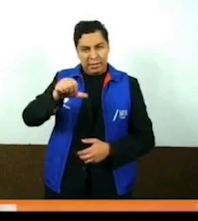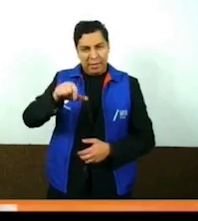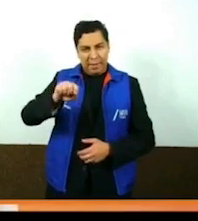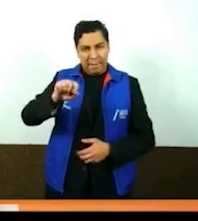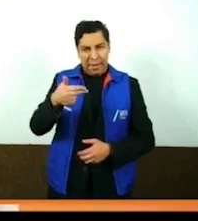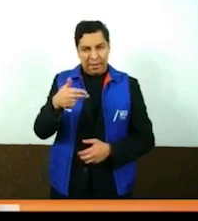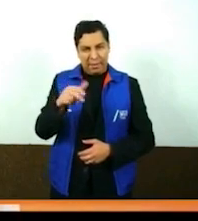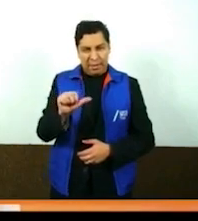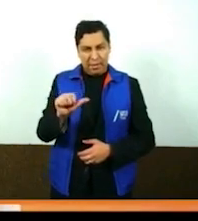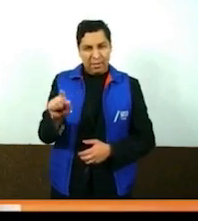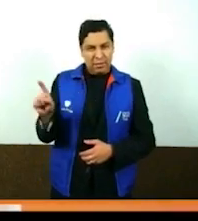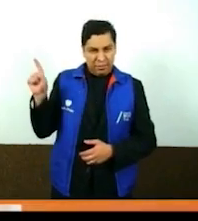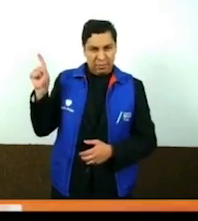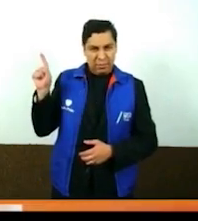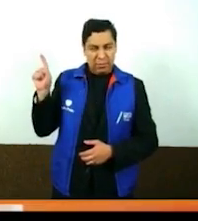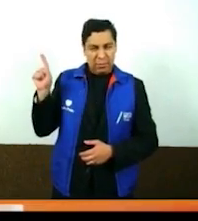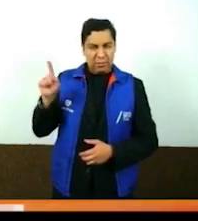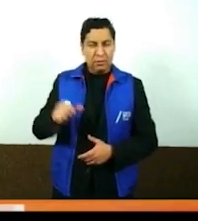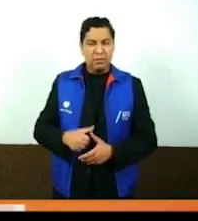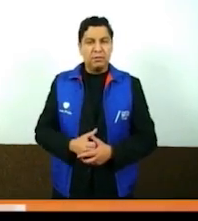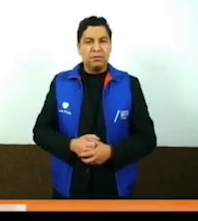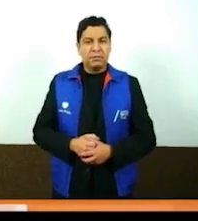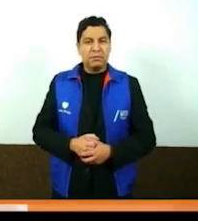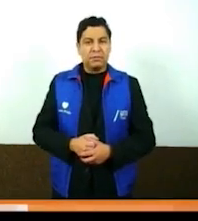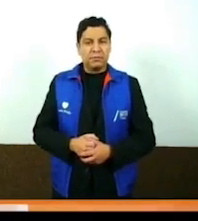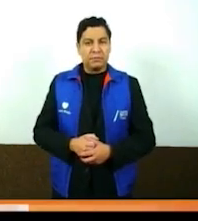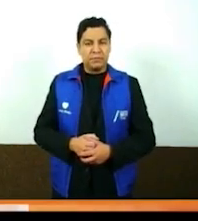Samantha Lara Sales,